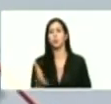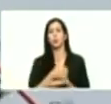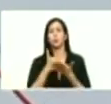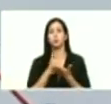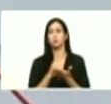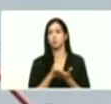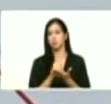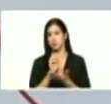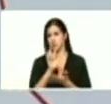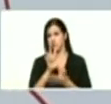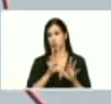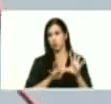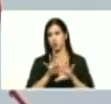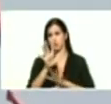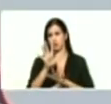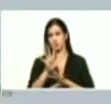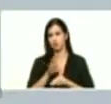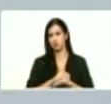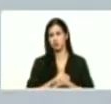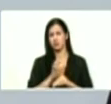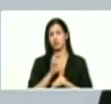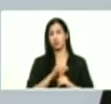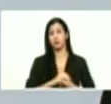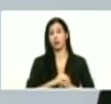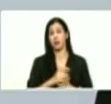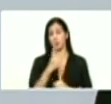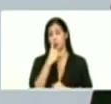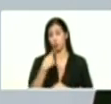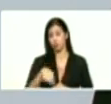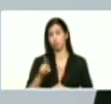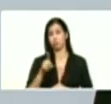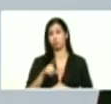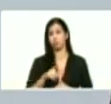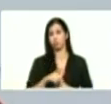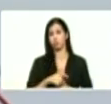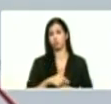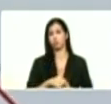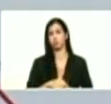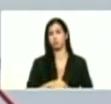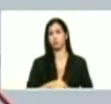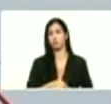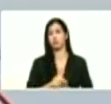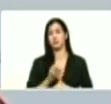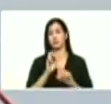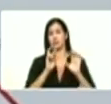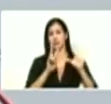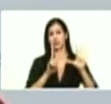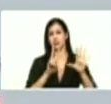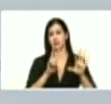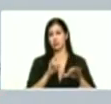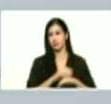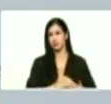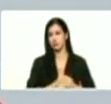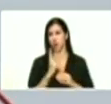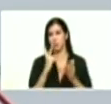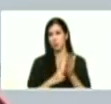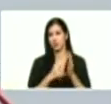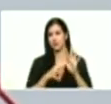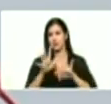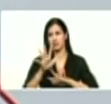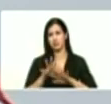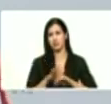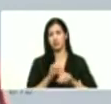y este enero de este año con el petróleo a 21 nos ingresó 700 millones perdón 77